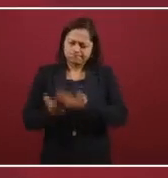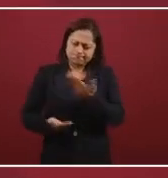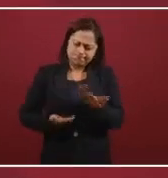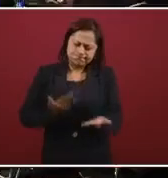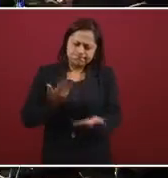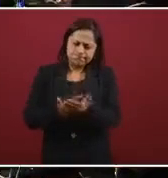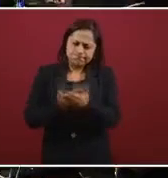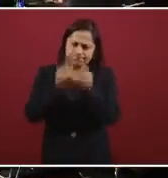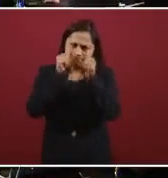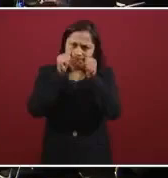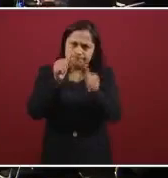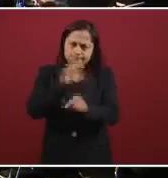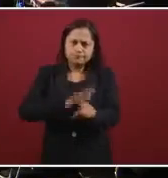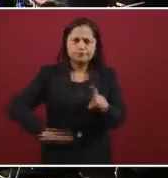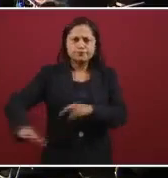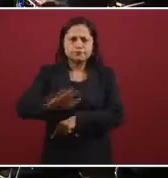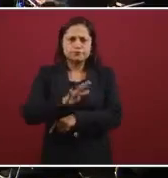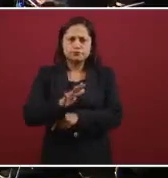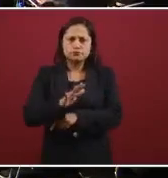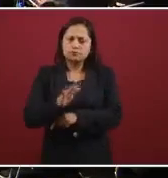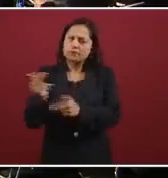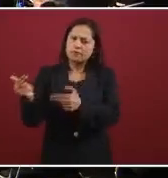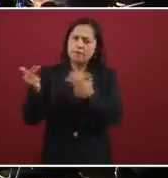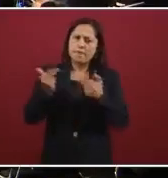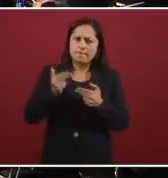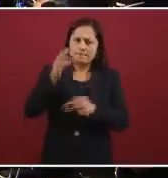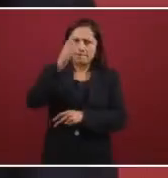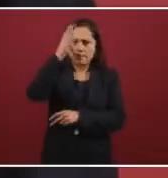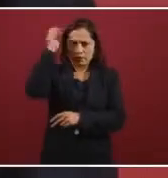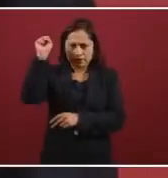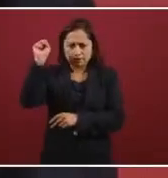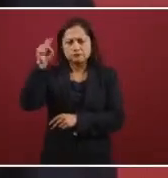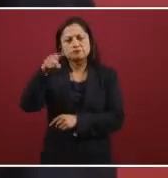Entonces, estar muy